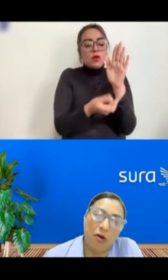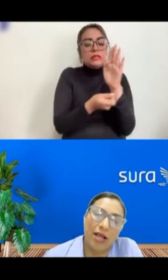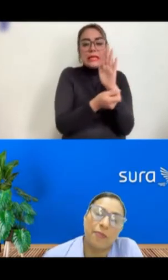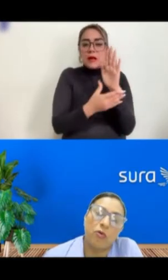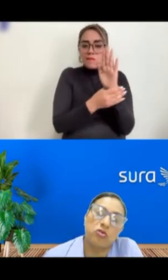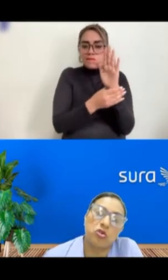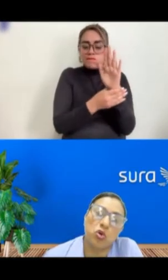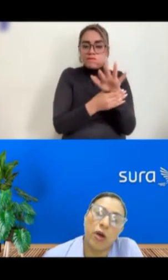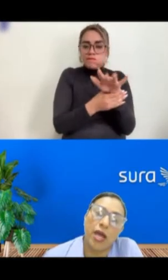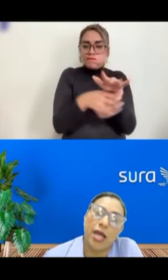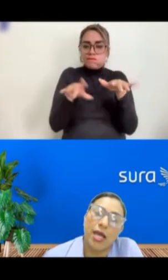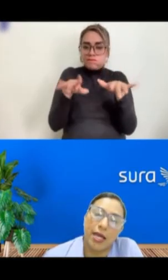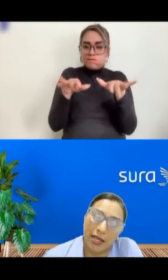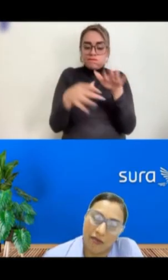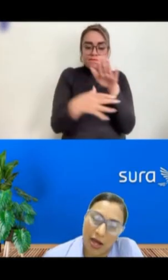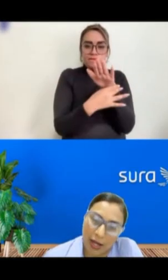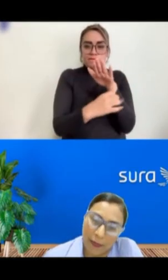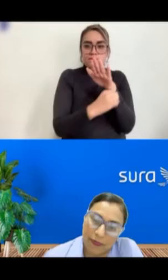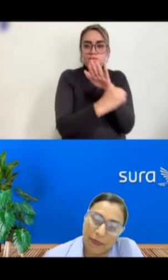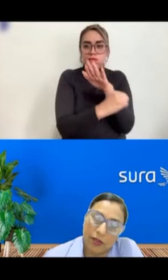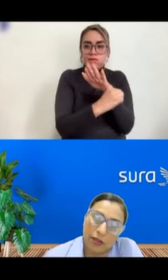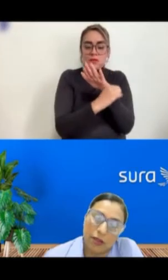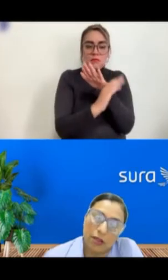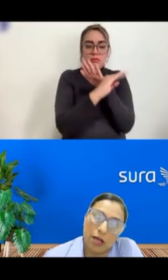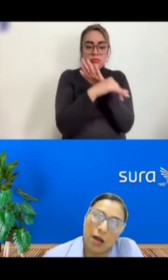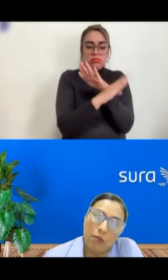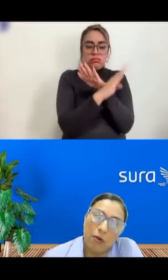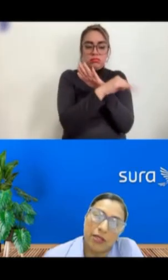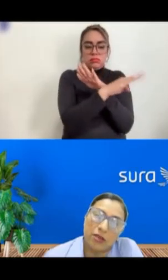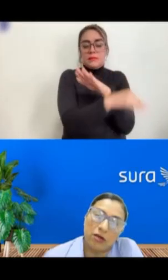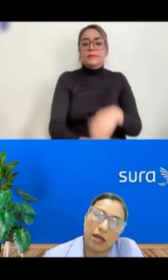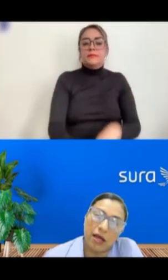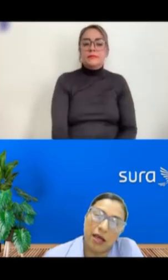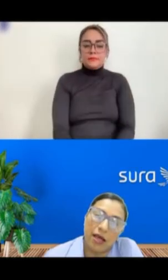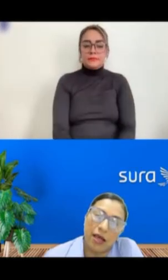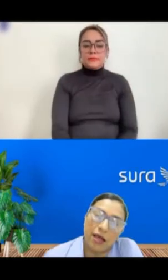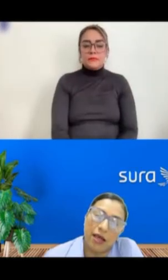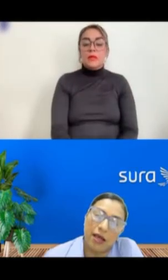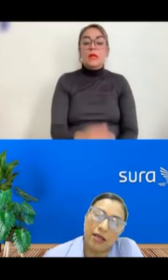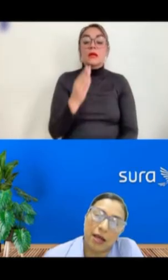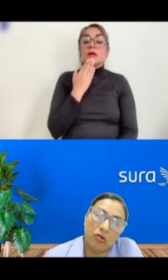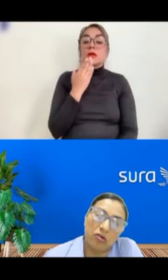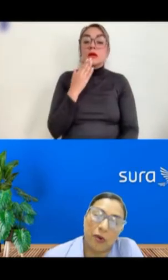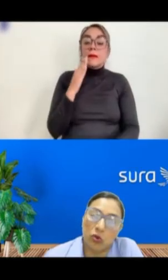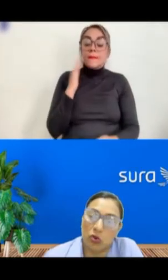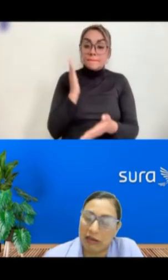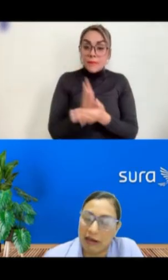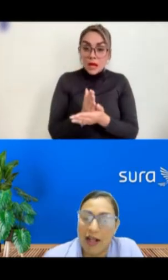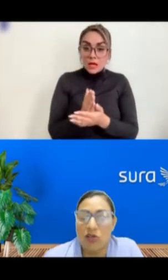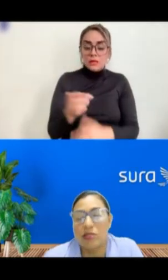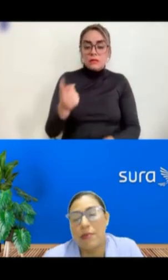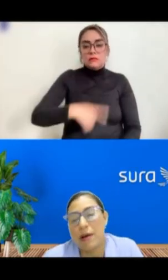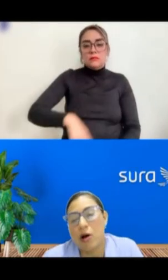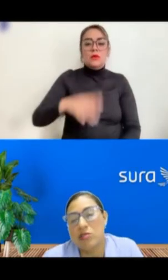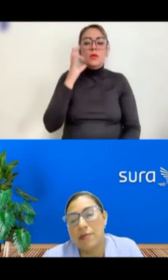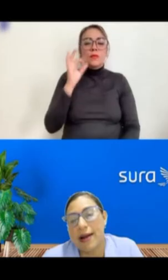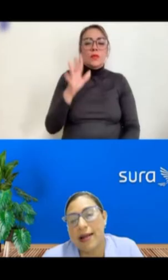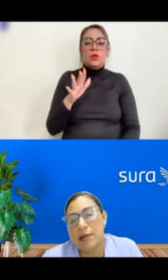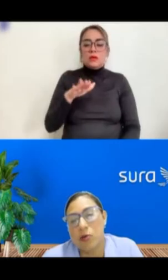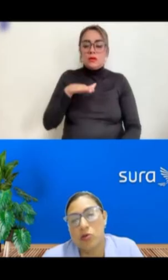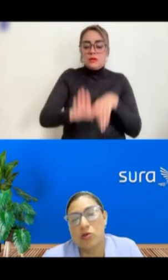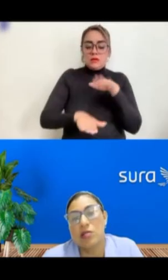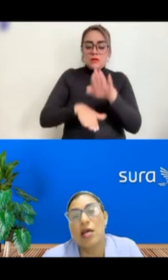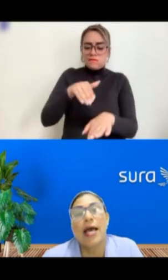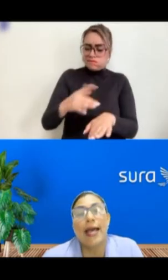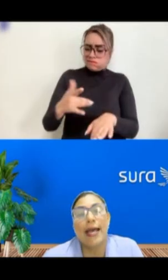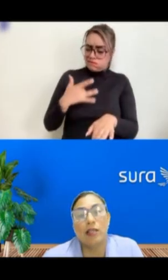que observamos que ese pulso sube y baja. Al momento que estamos de pronto descalzos, siempre vamos a